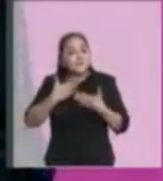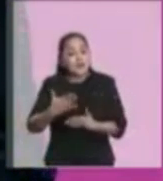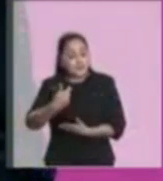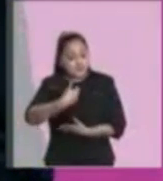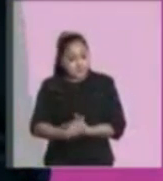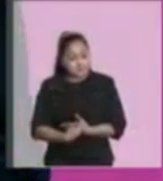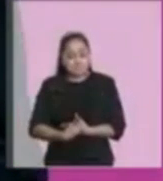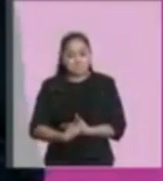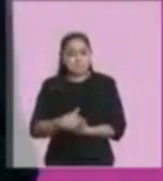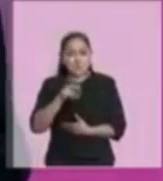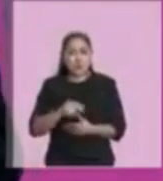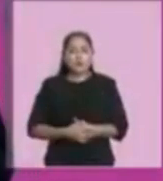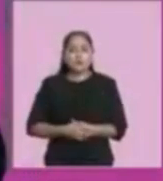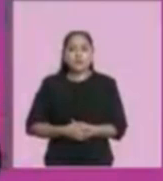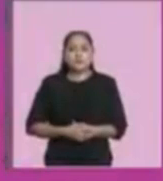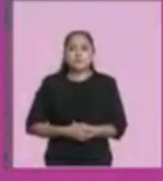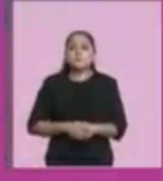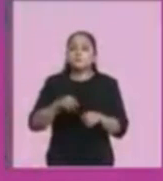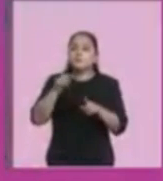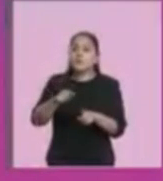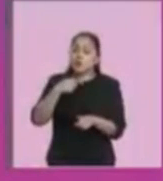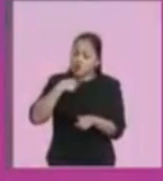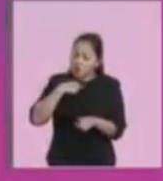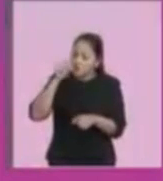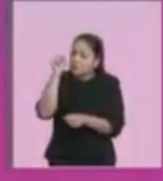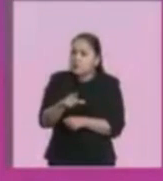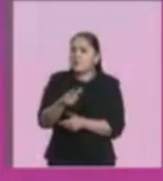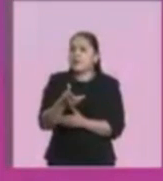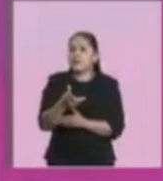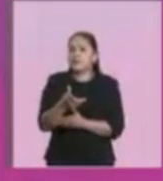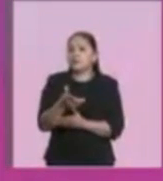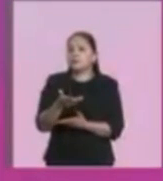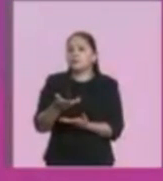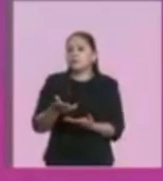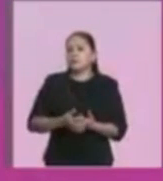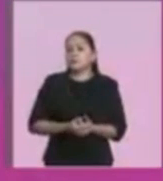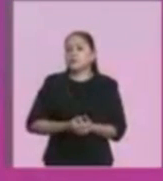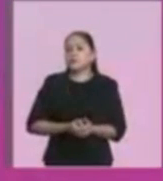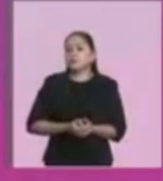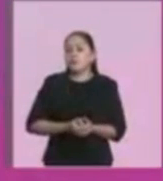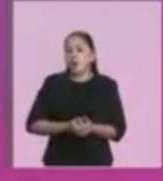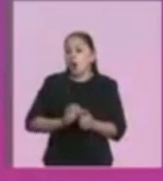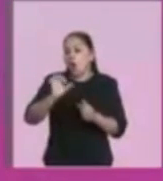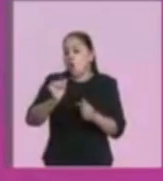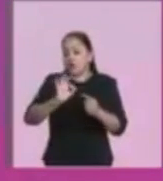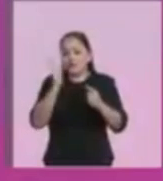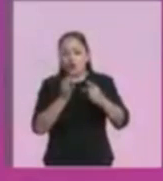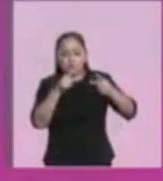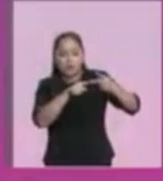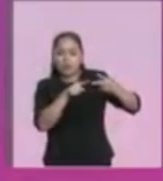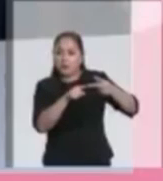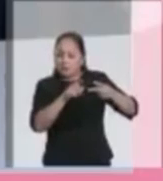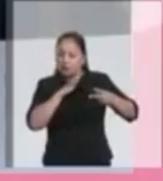nosotros. Pero les estoy dejando también como opción, como